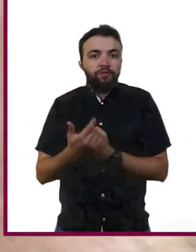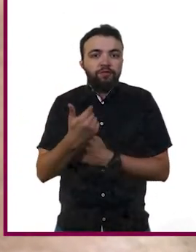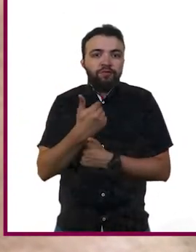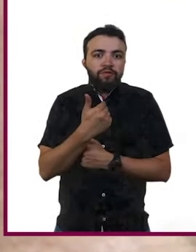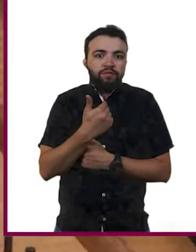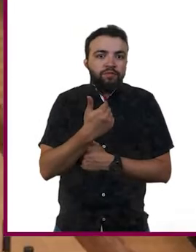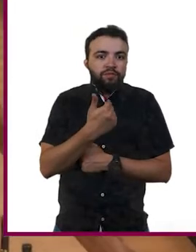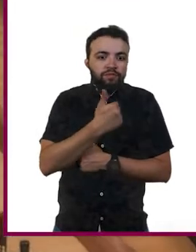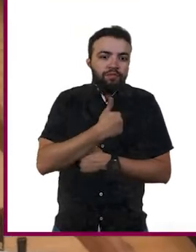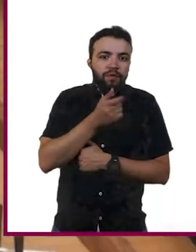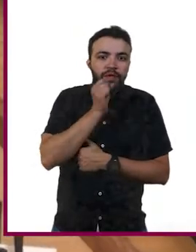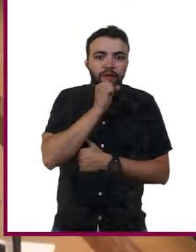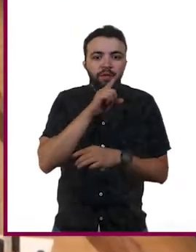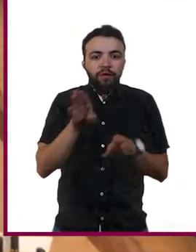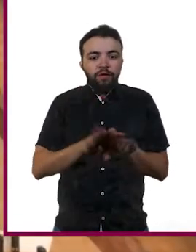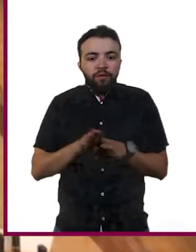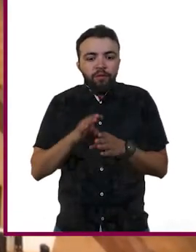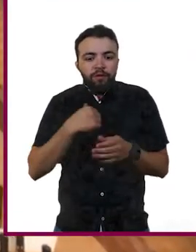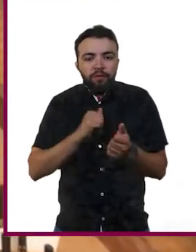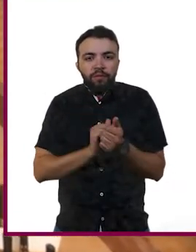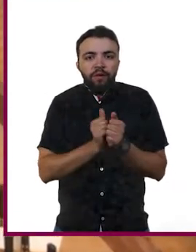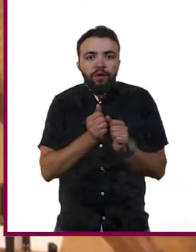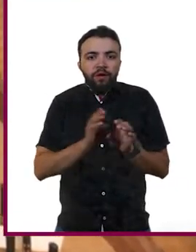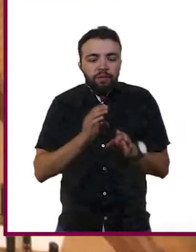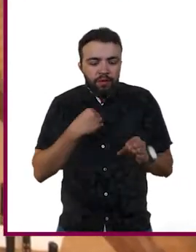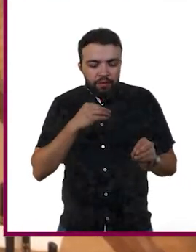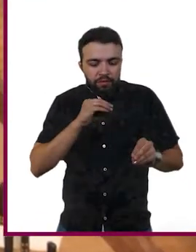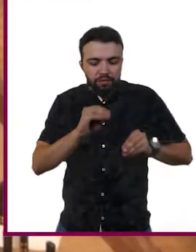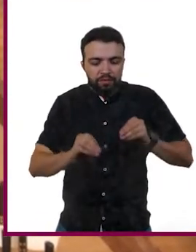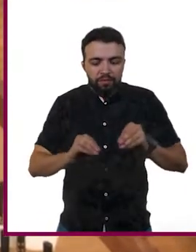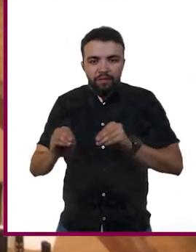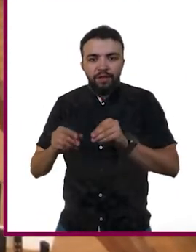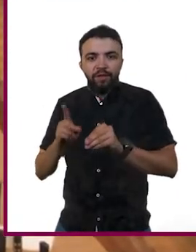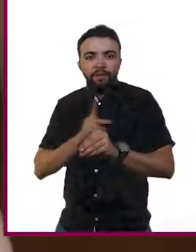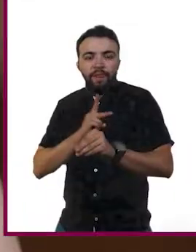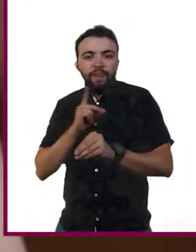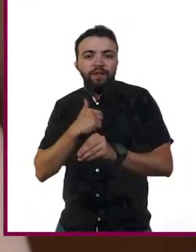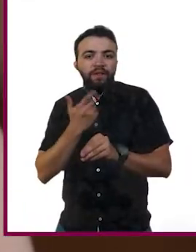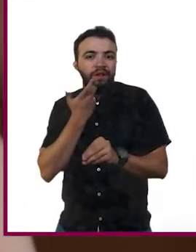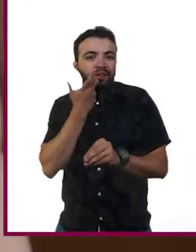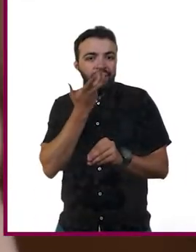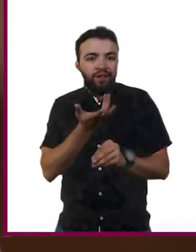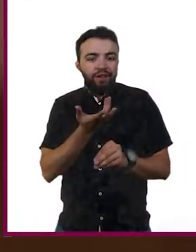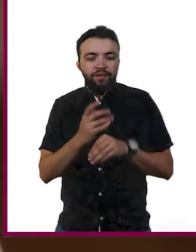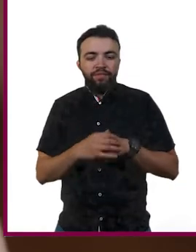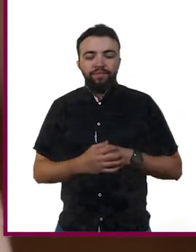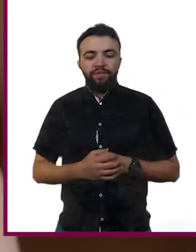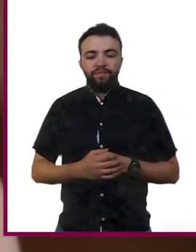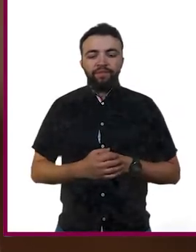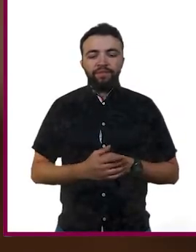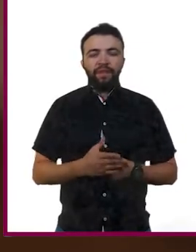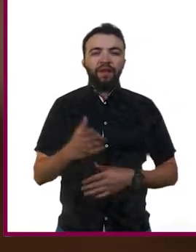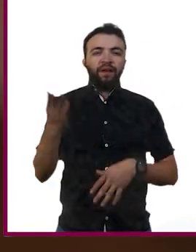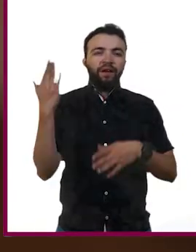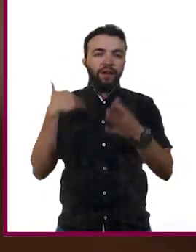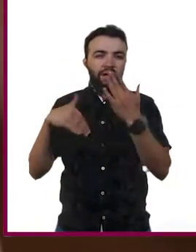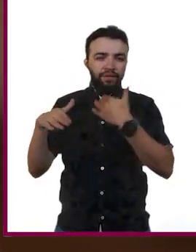vas de alguna manera moldeando el instrumento como tú quieres. O sea, antes había, pues digamos,